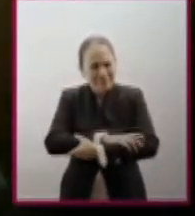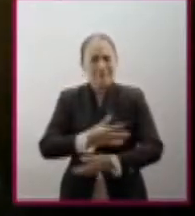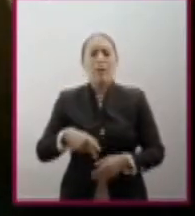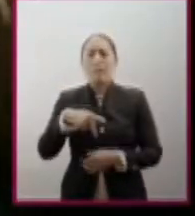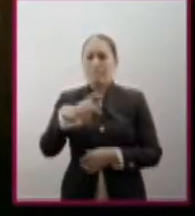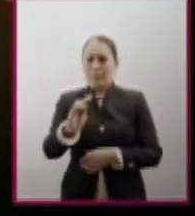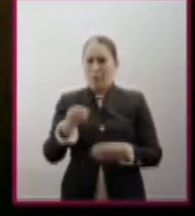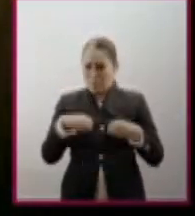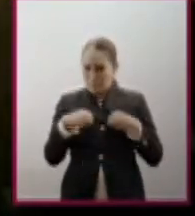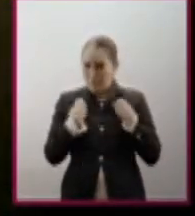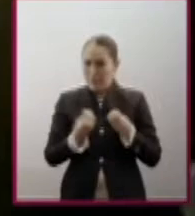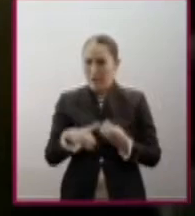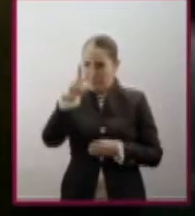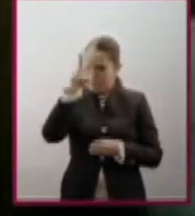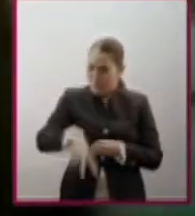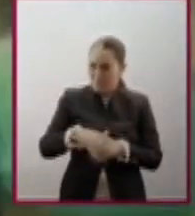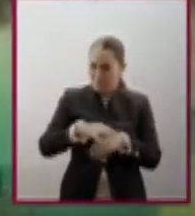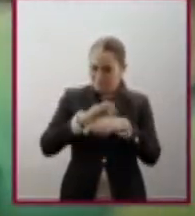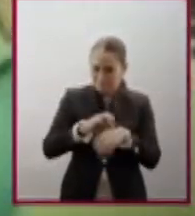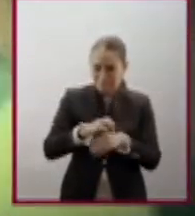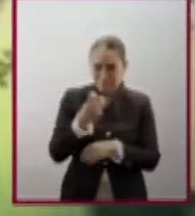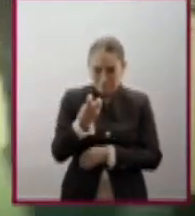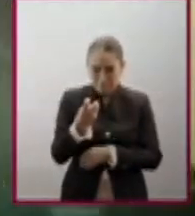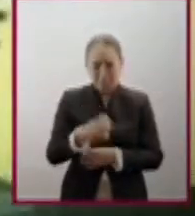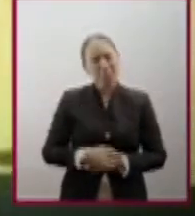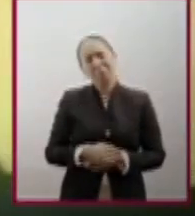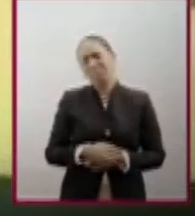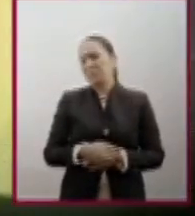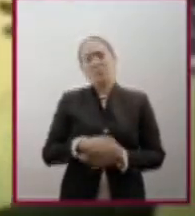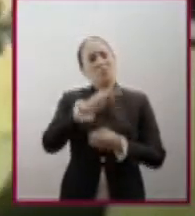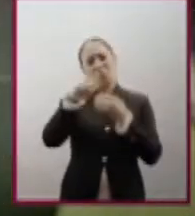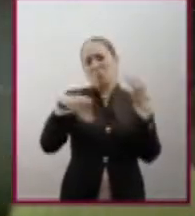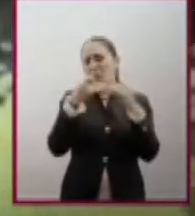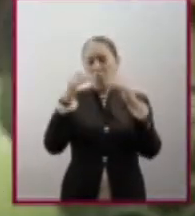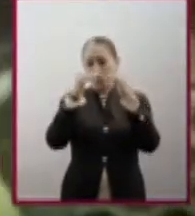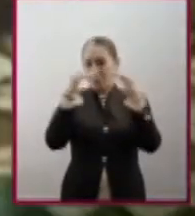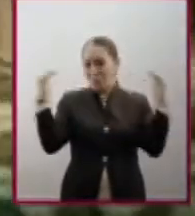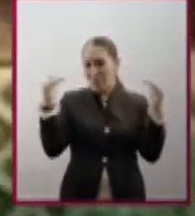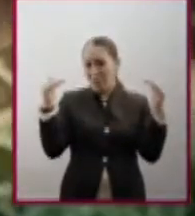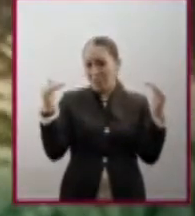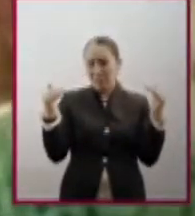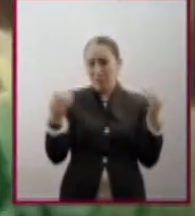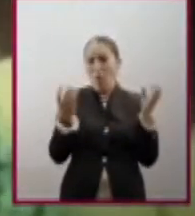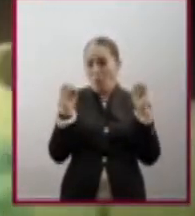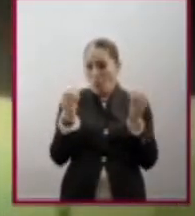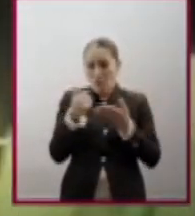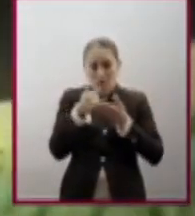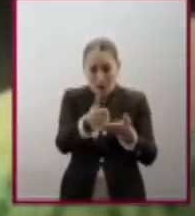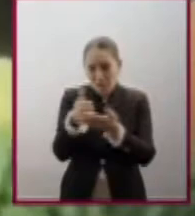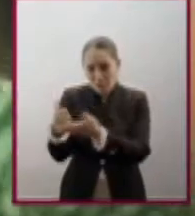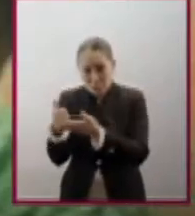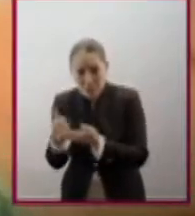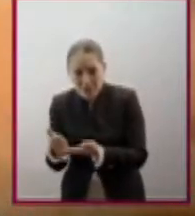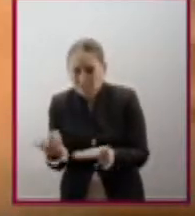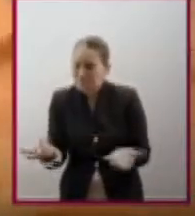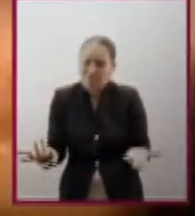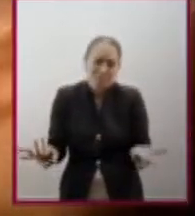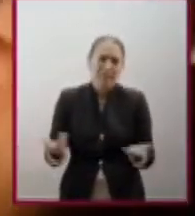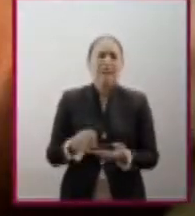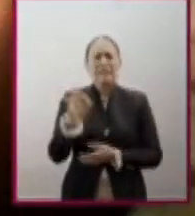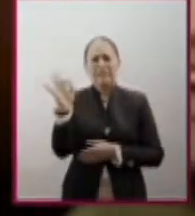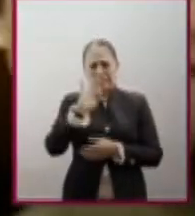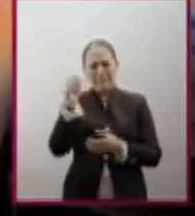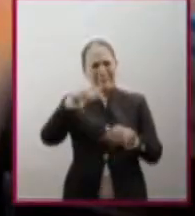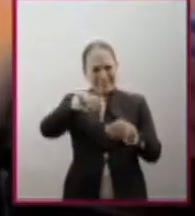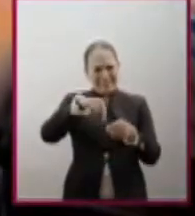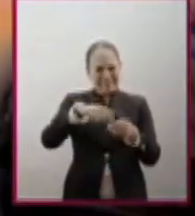vistazo a la vida real, parece que eso no es cierto. No todos somos iguales y ¿somos solidarios? Todos podemos tener la misma